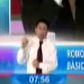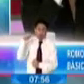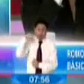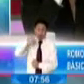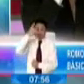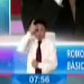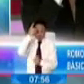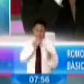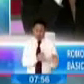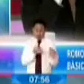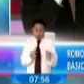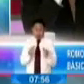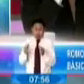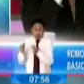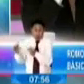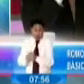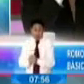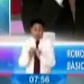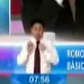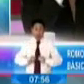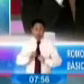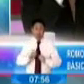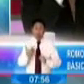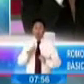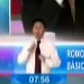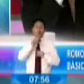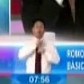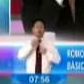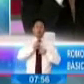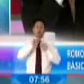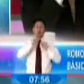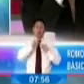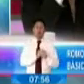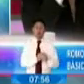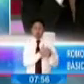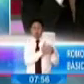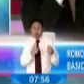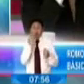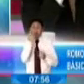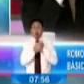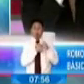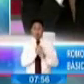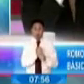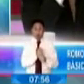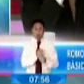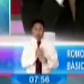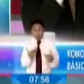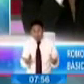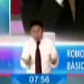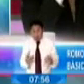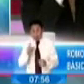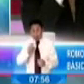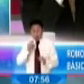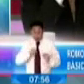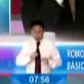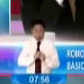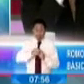deuda va a ser reprogramada y la vamos a dividir en cuotas para que la pague durante todo el próximo año. Eso es lo que necesitamos